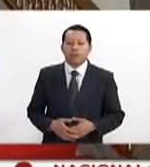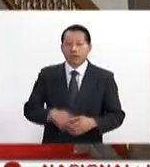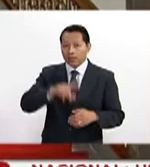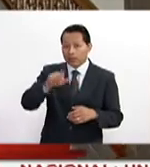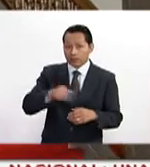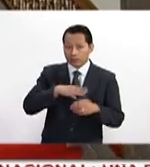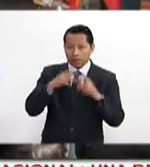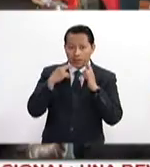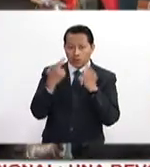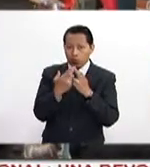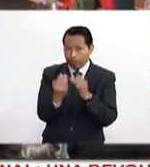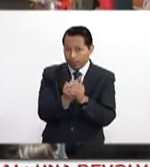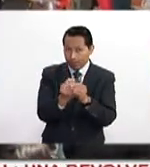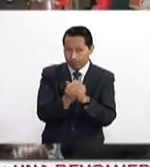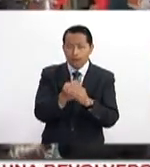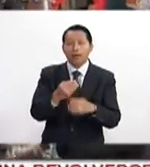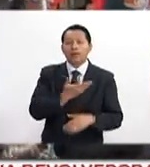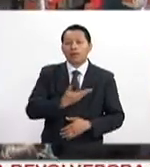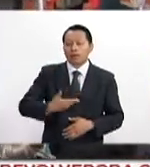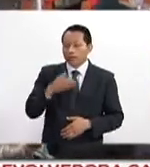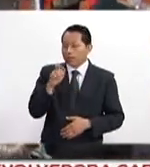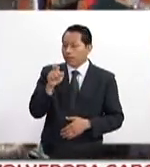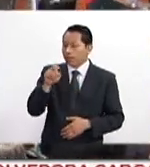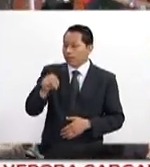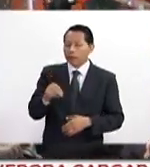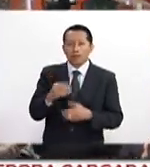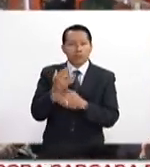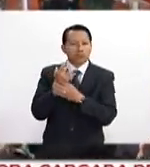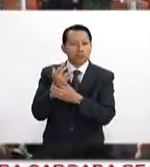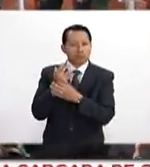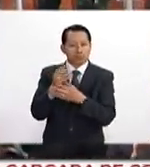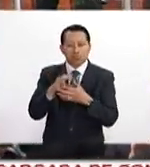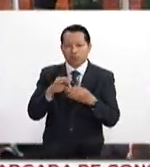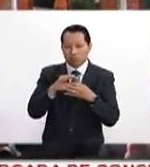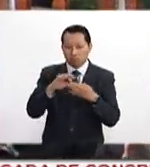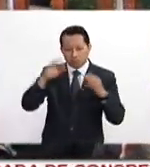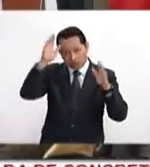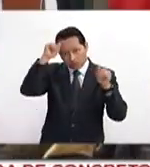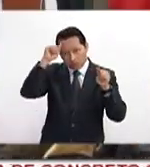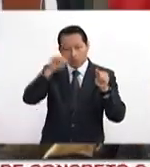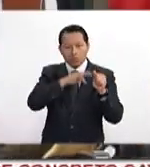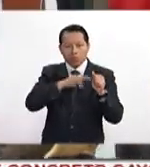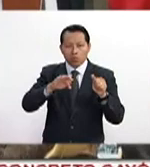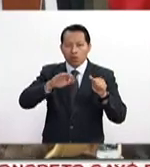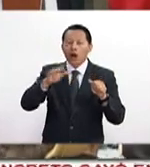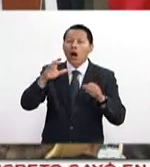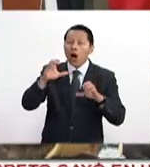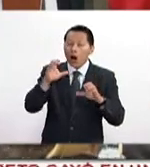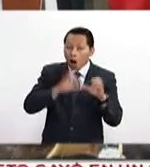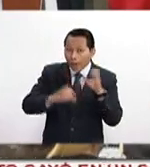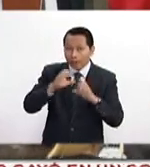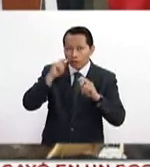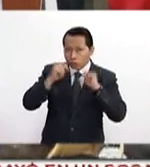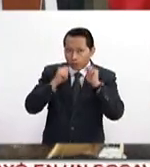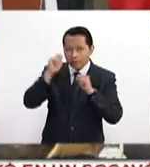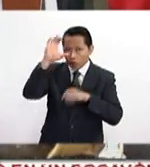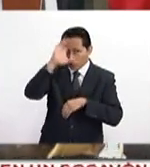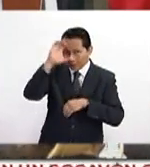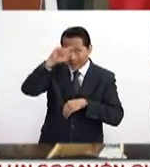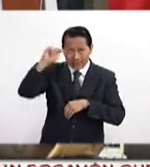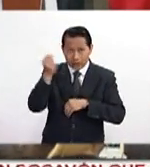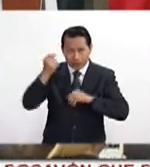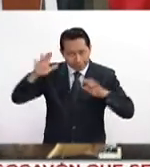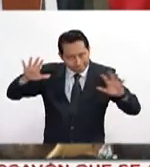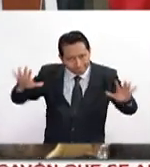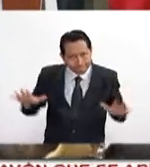Después de una reunión privada, el presidente Enrique Peña Nieto informó que acordaron impulsar el comercio, el turismo, la ciencia y la tecnología,